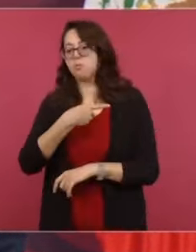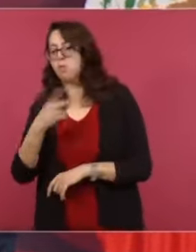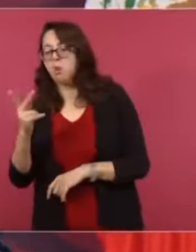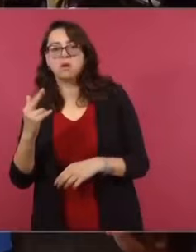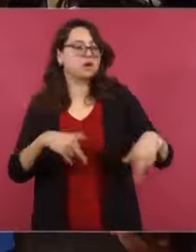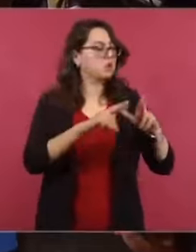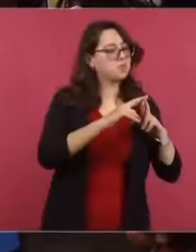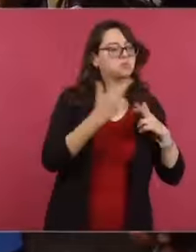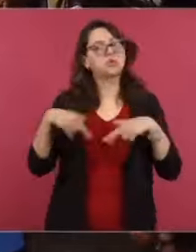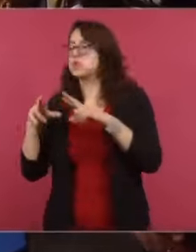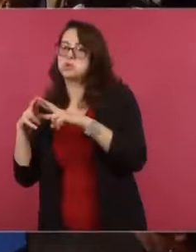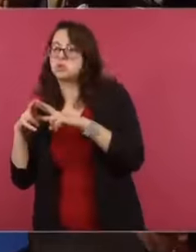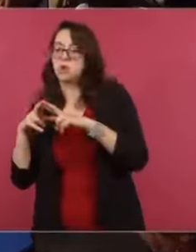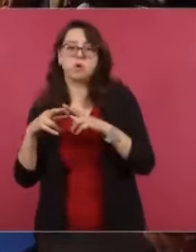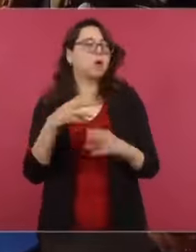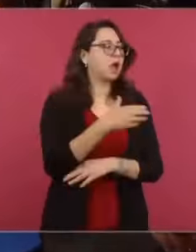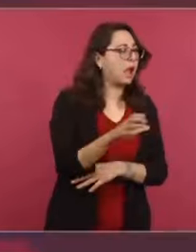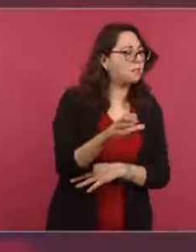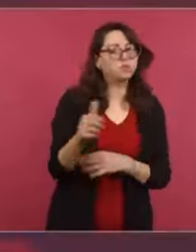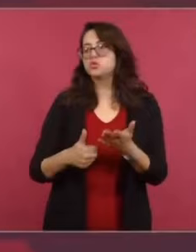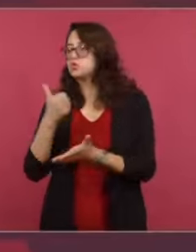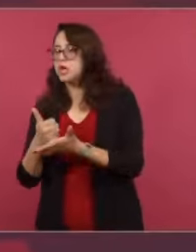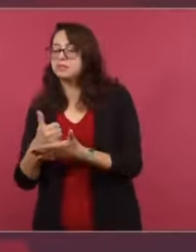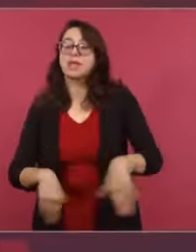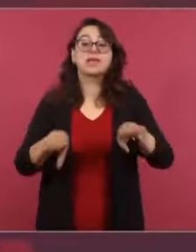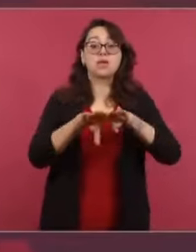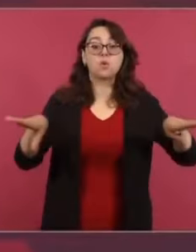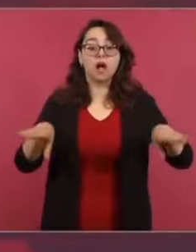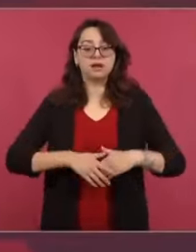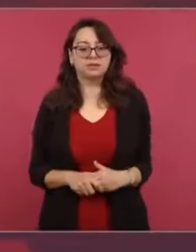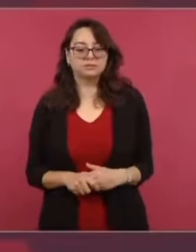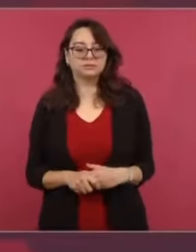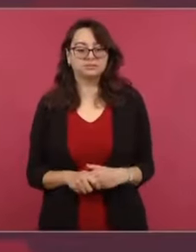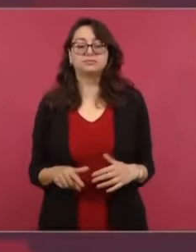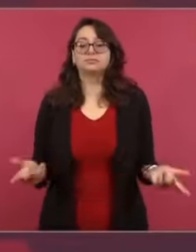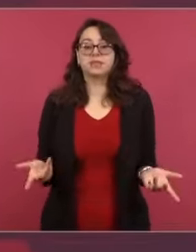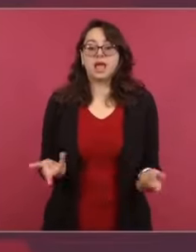los que viven en el campo, los que viven en la ciudad. Pero ya el gobierno no es como antes,